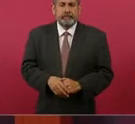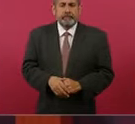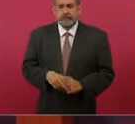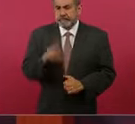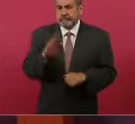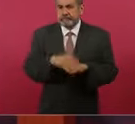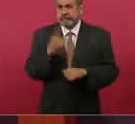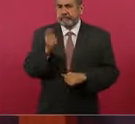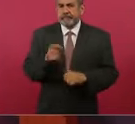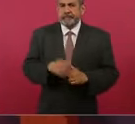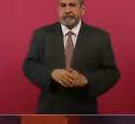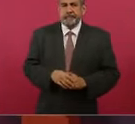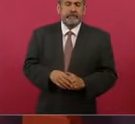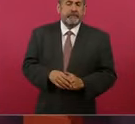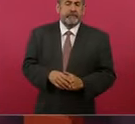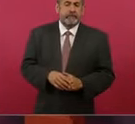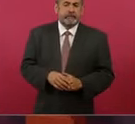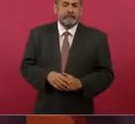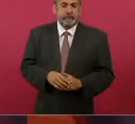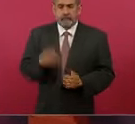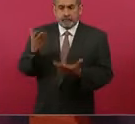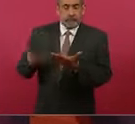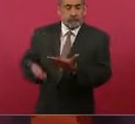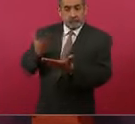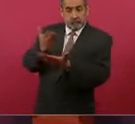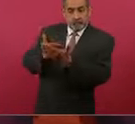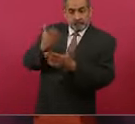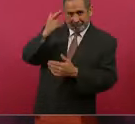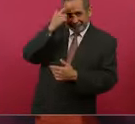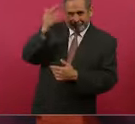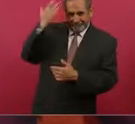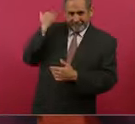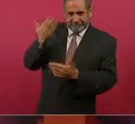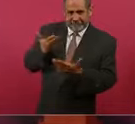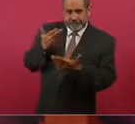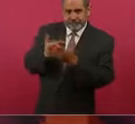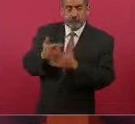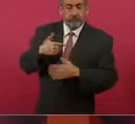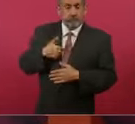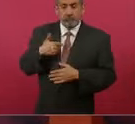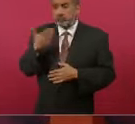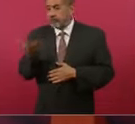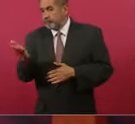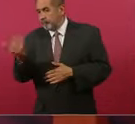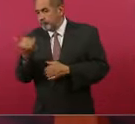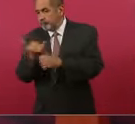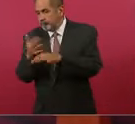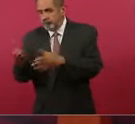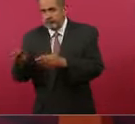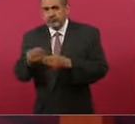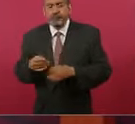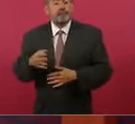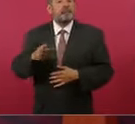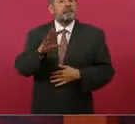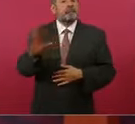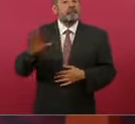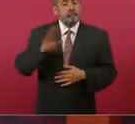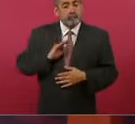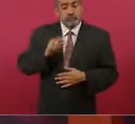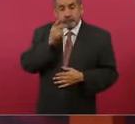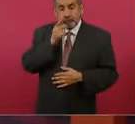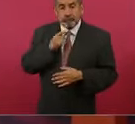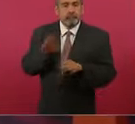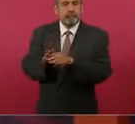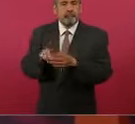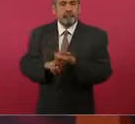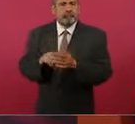Porque cuando lo planteaste, yo pedí un informe y me dijeron de que